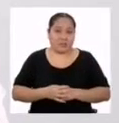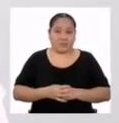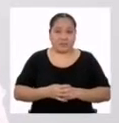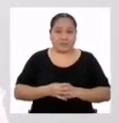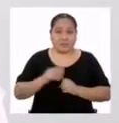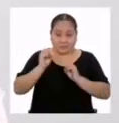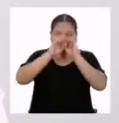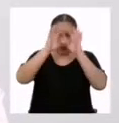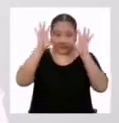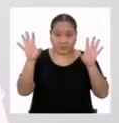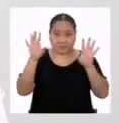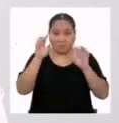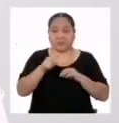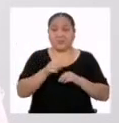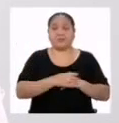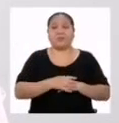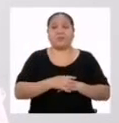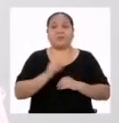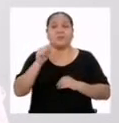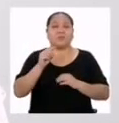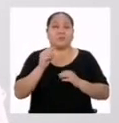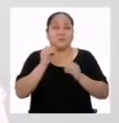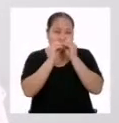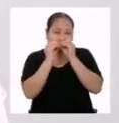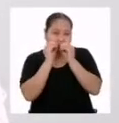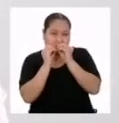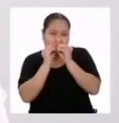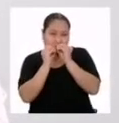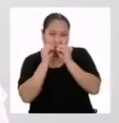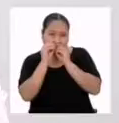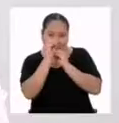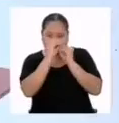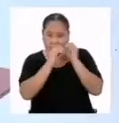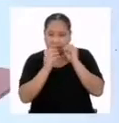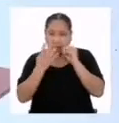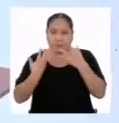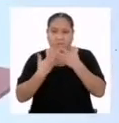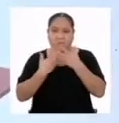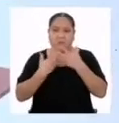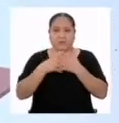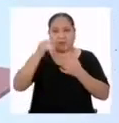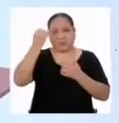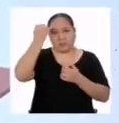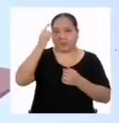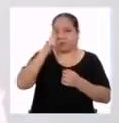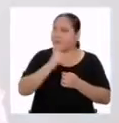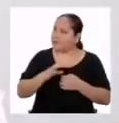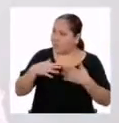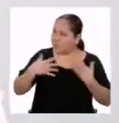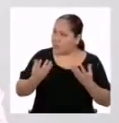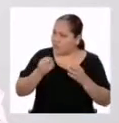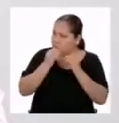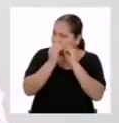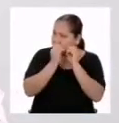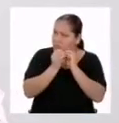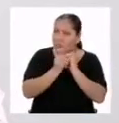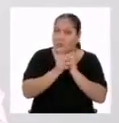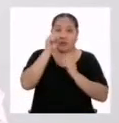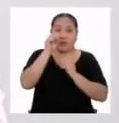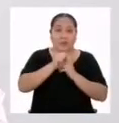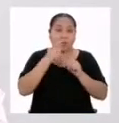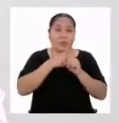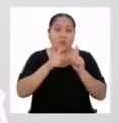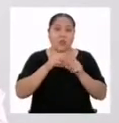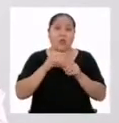más claro, ¿qué te parece si la reelaboramos para conectar con la idea 1? ¿Podemos hacer eso? Siempre que no cambiemos